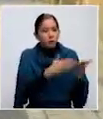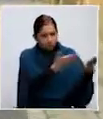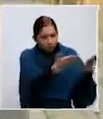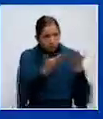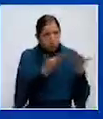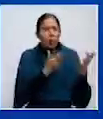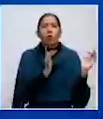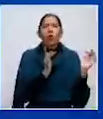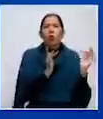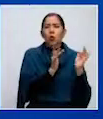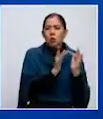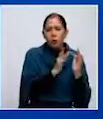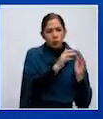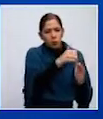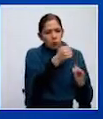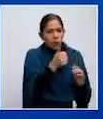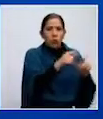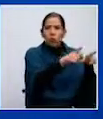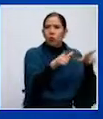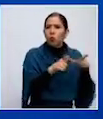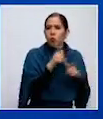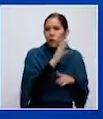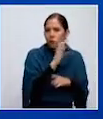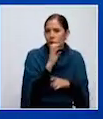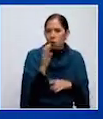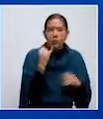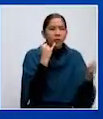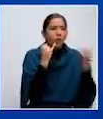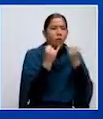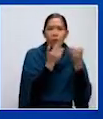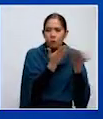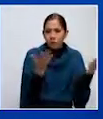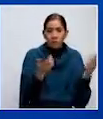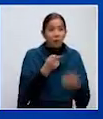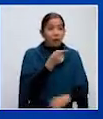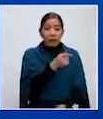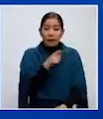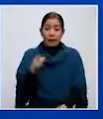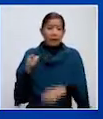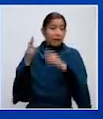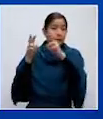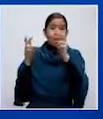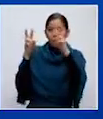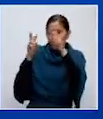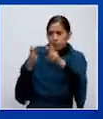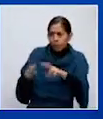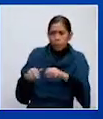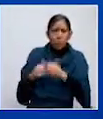más información nuevamente desde Cochabamba y para conocer más detalles acerca de las investigaciones